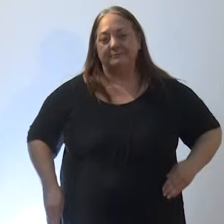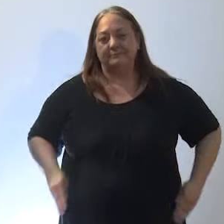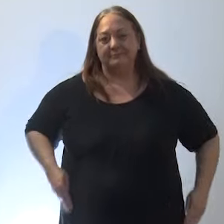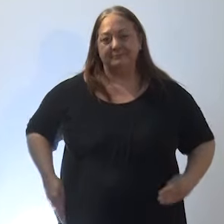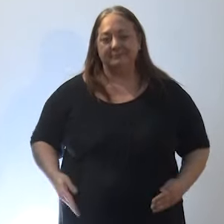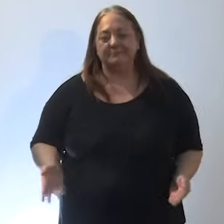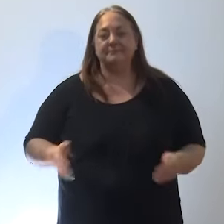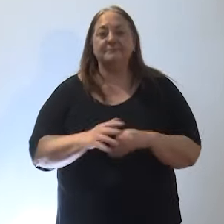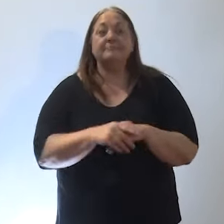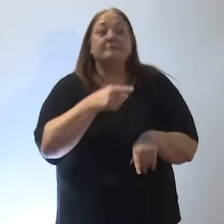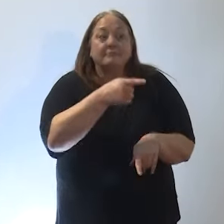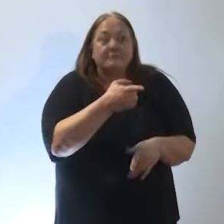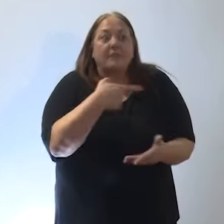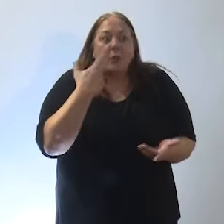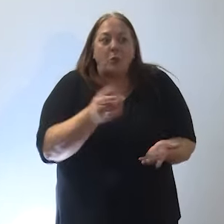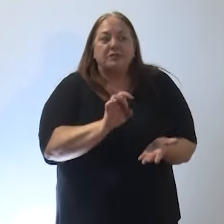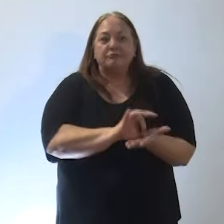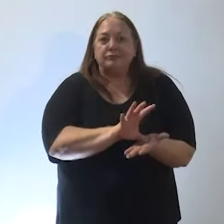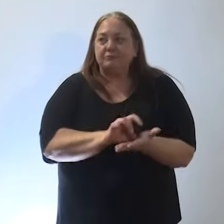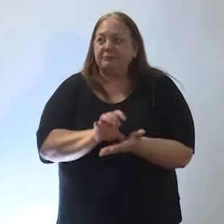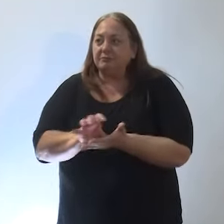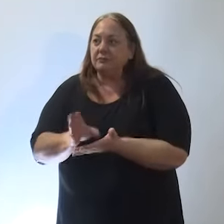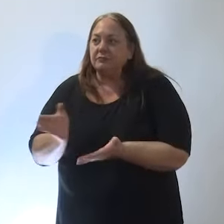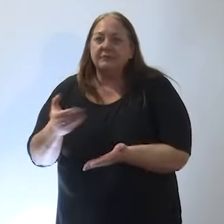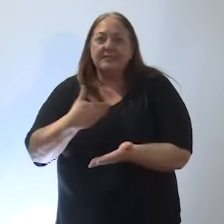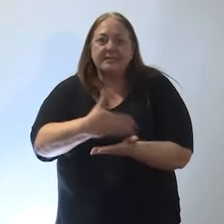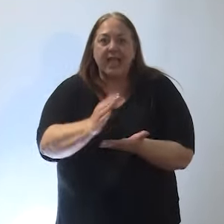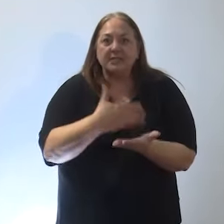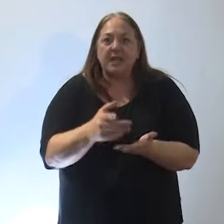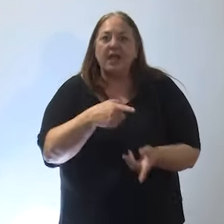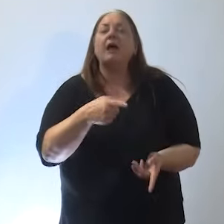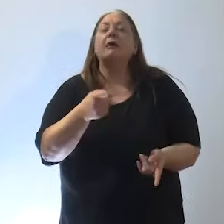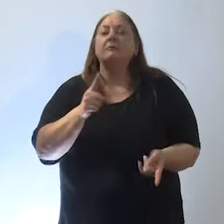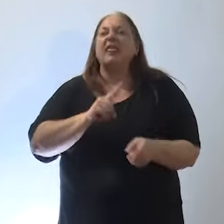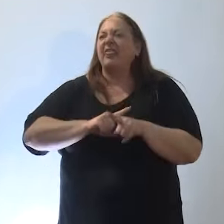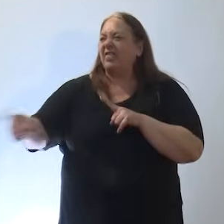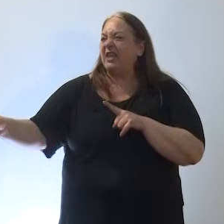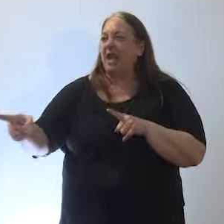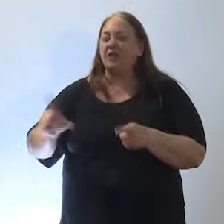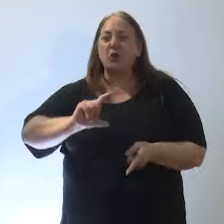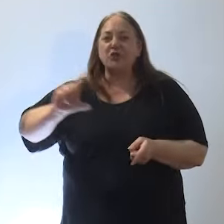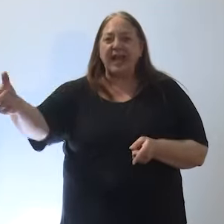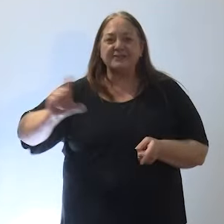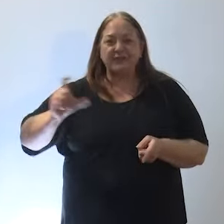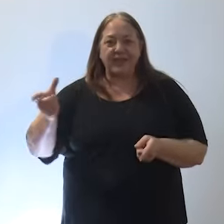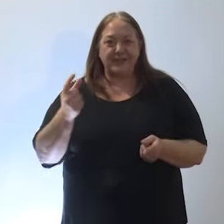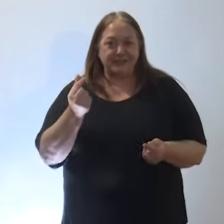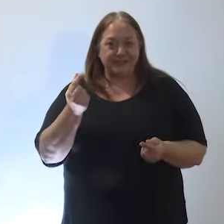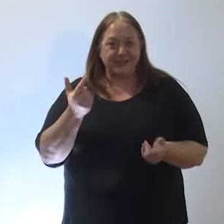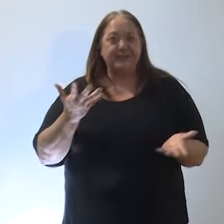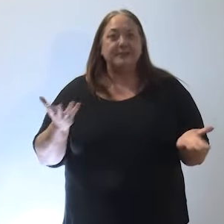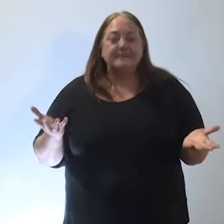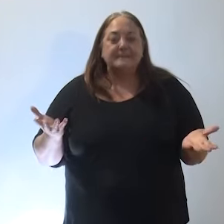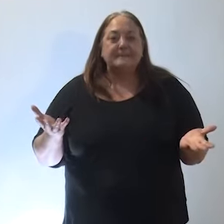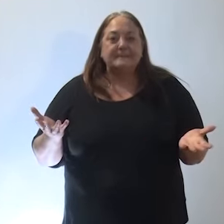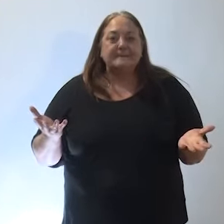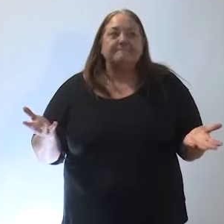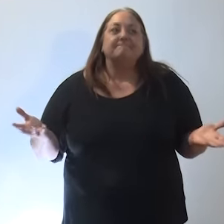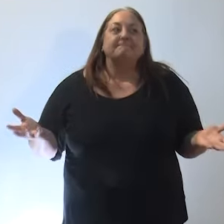combatiendo eso se establecieron mecanismos directos de transferencia que claramente no